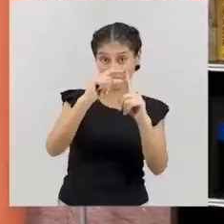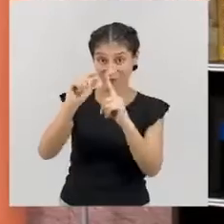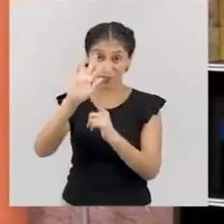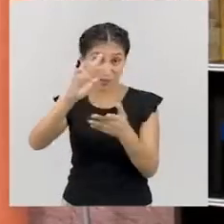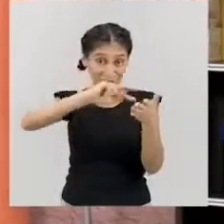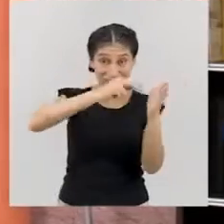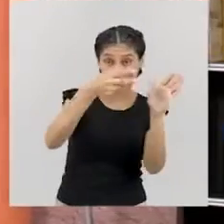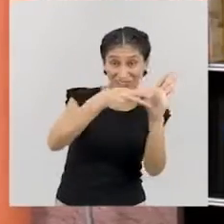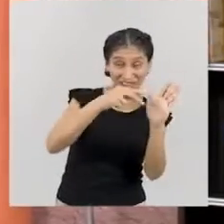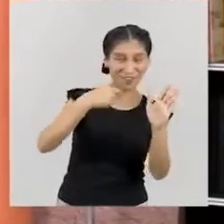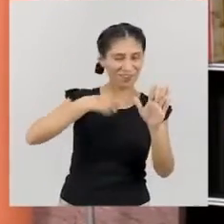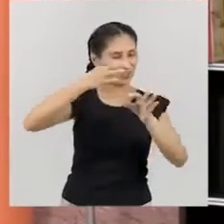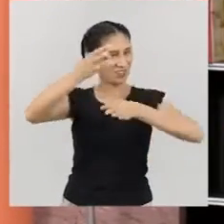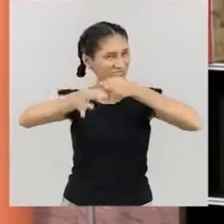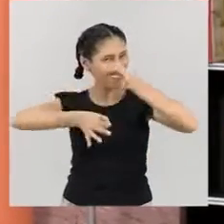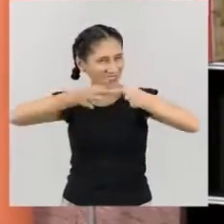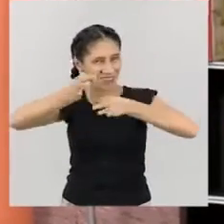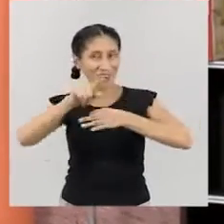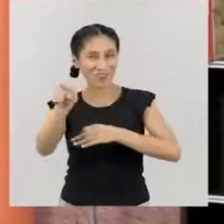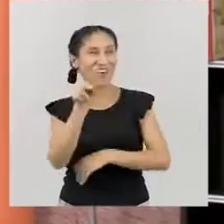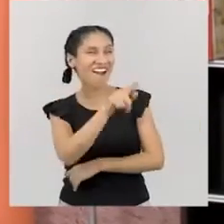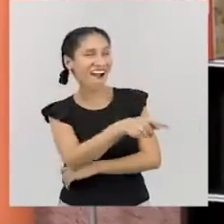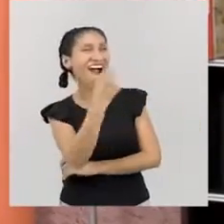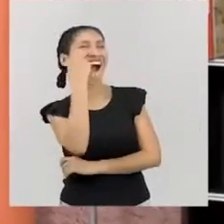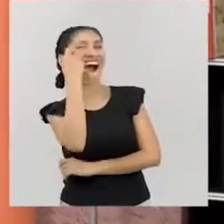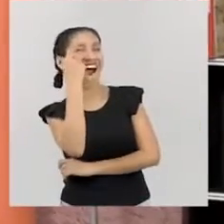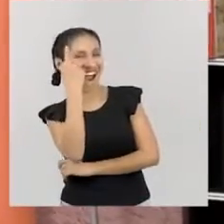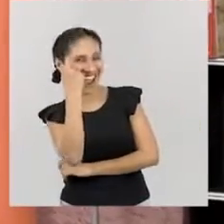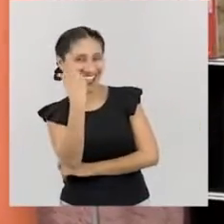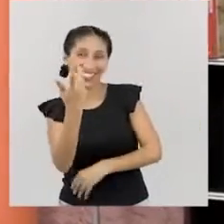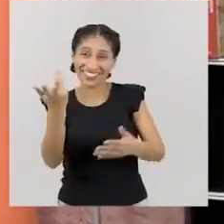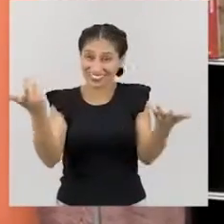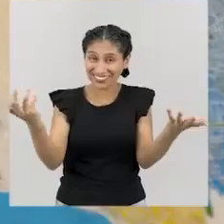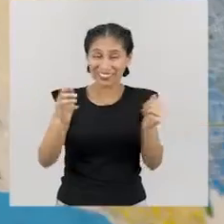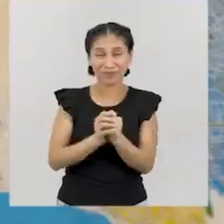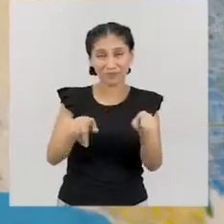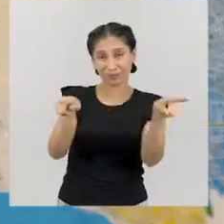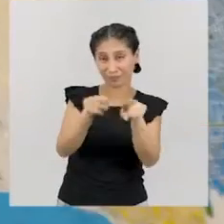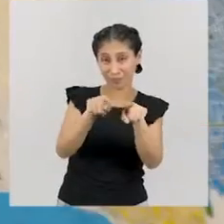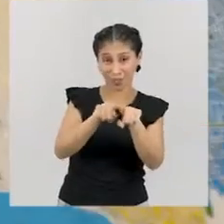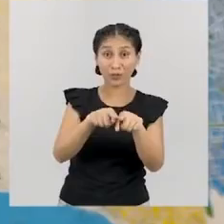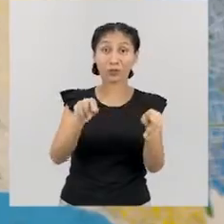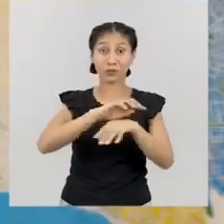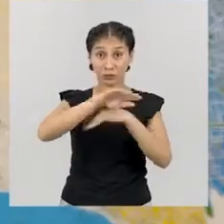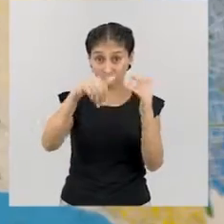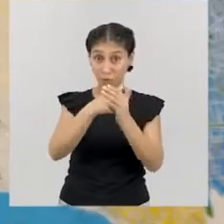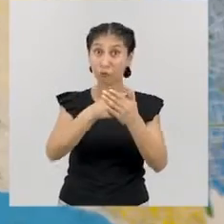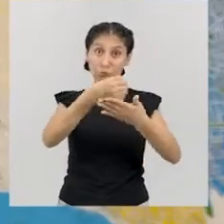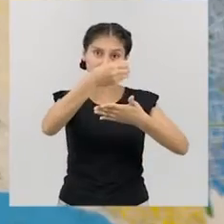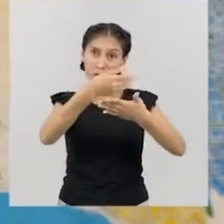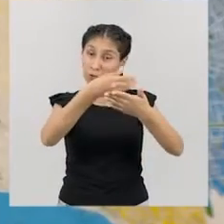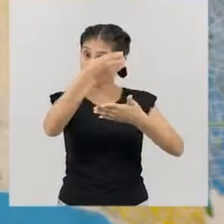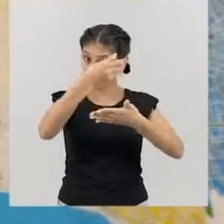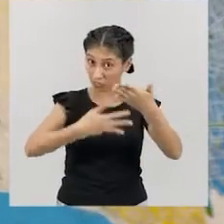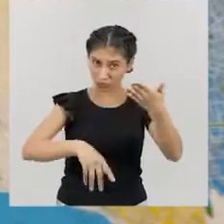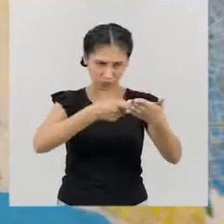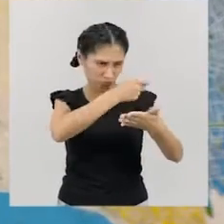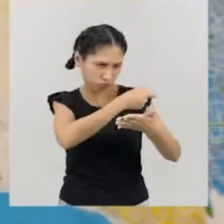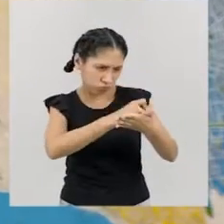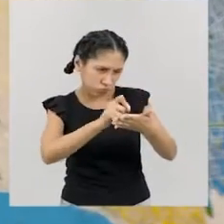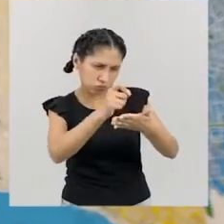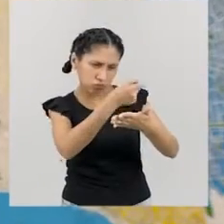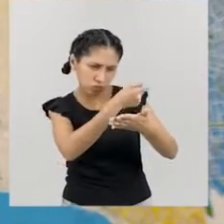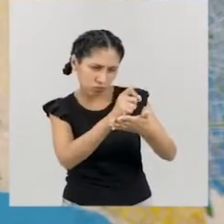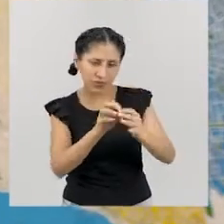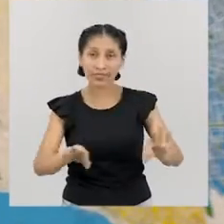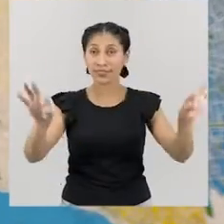de las palabras en otros idiomas, entendiste muy bien de qué trataba. Cuando elaboramos textos de cualquier tipo, es muy